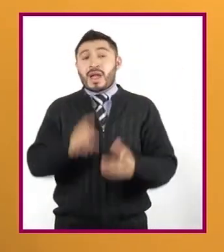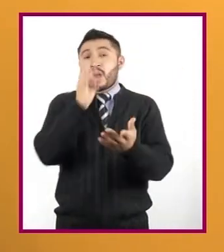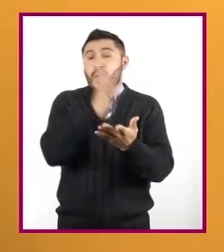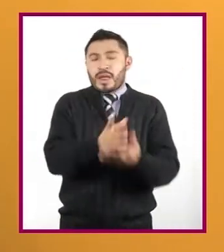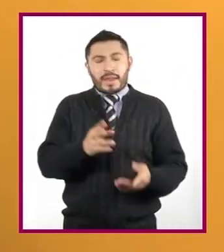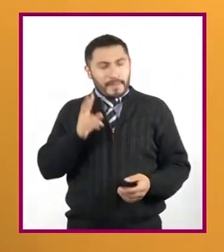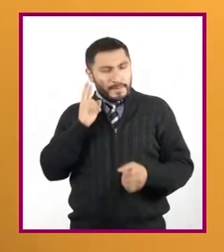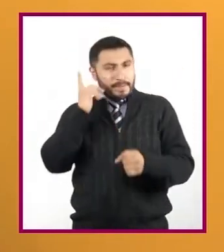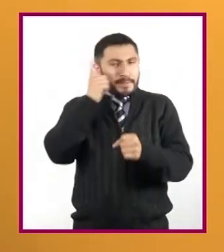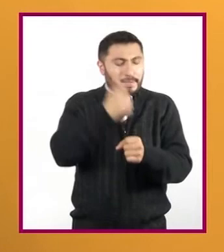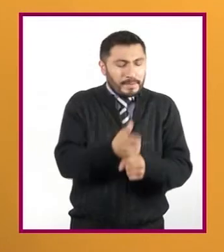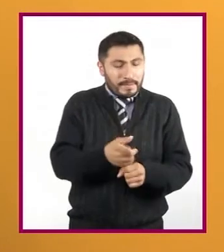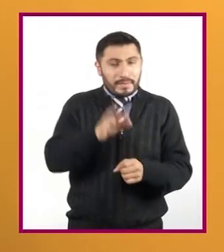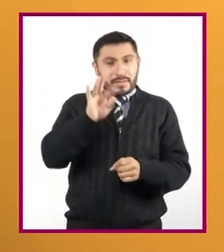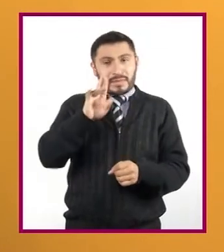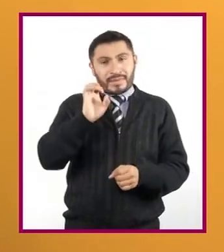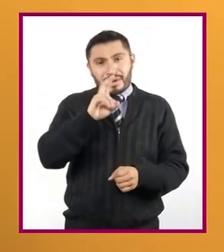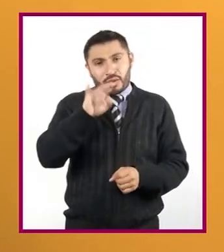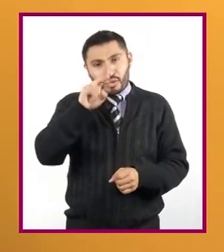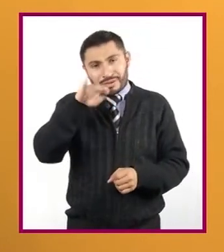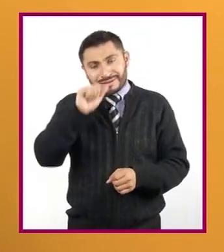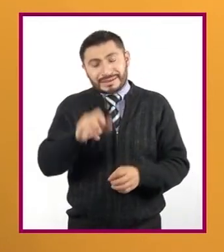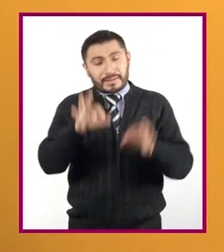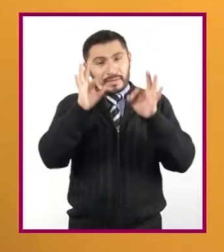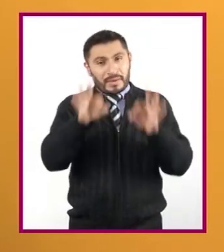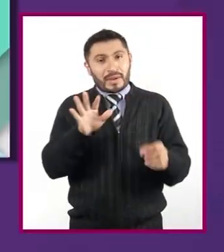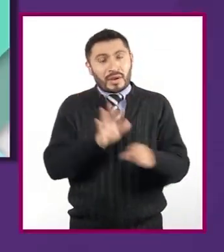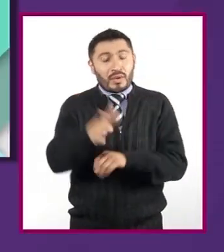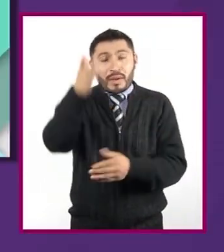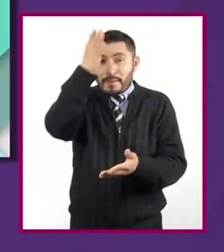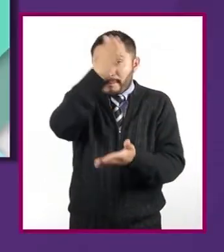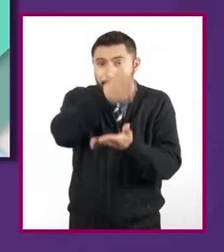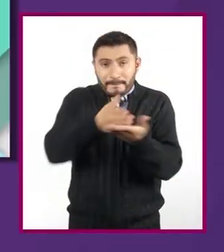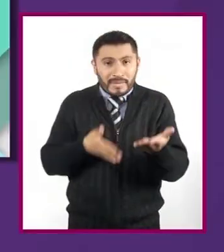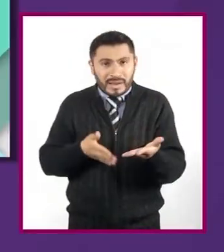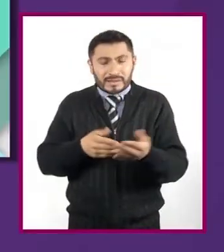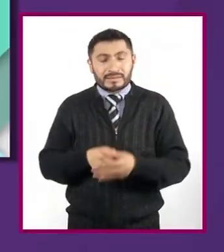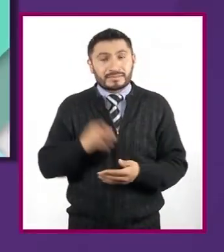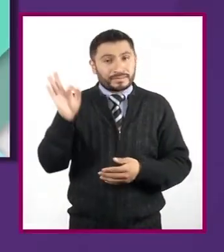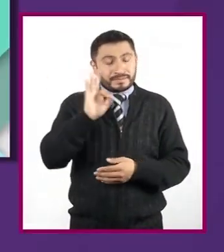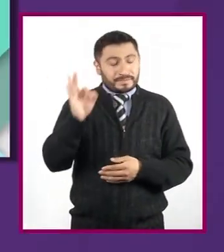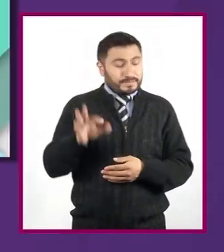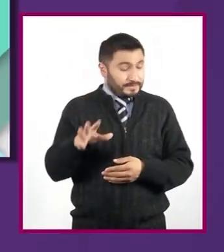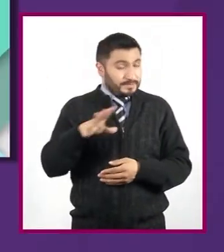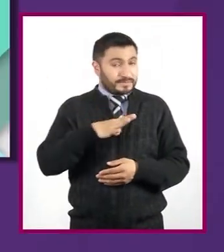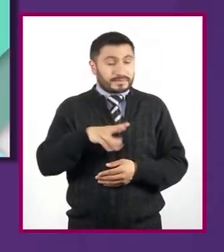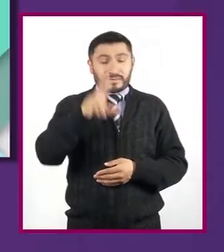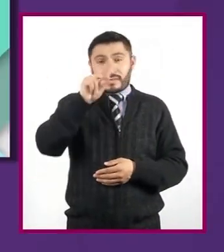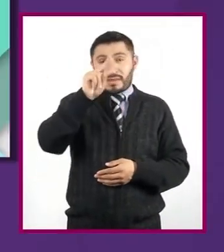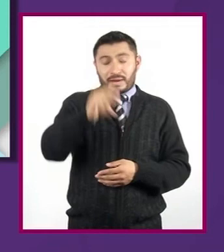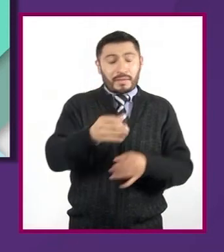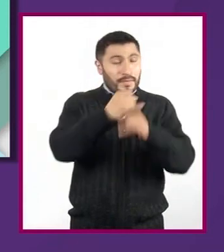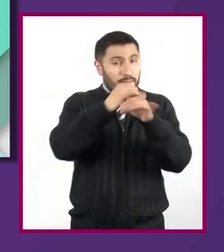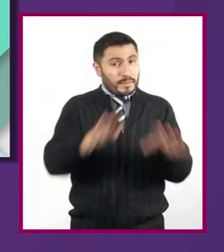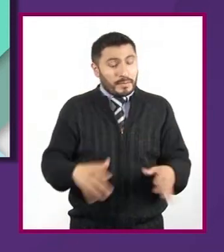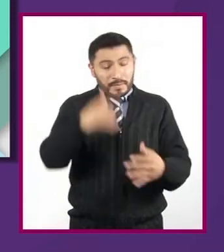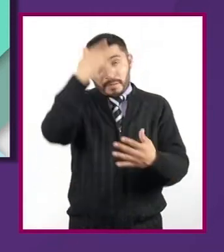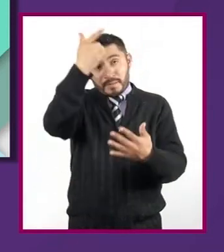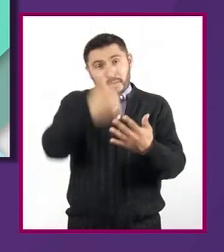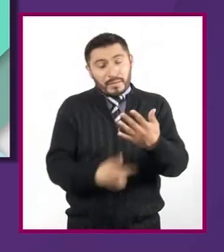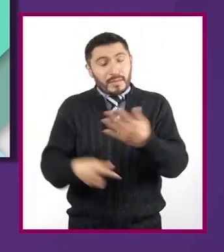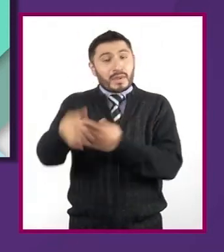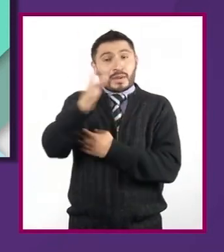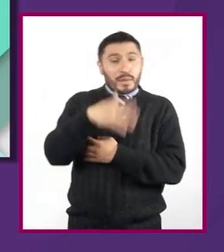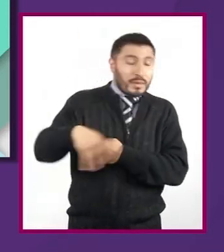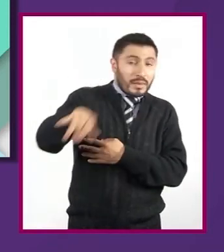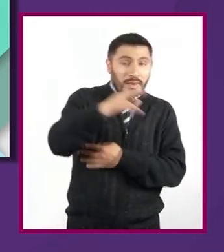la frecuencia absoluta donde se encuentra la mitad. Si tenemos 80 datos y